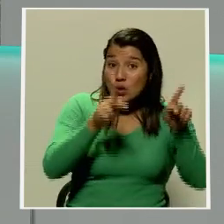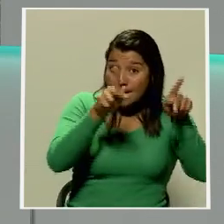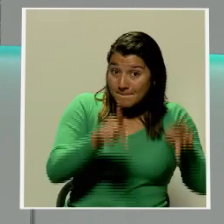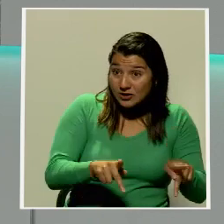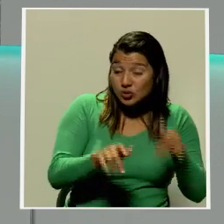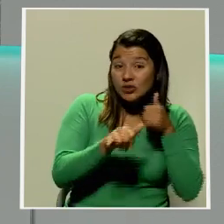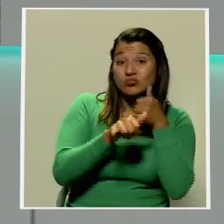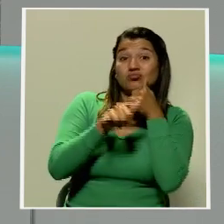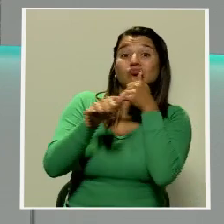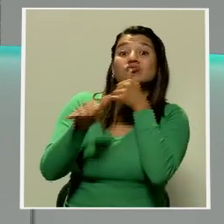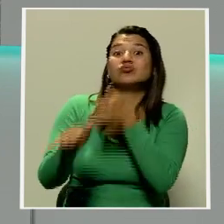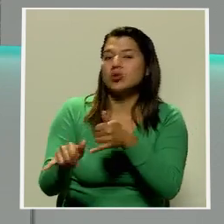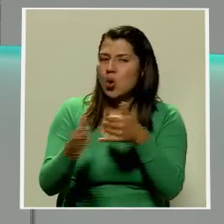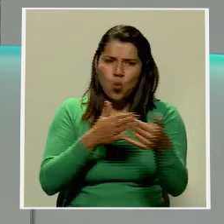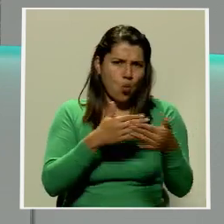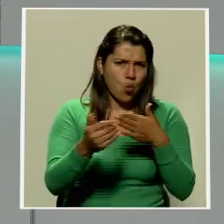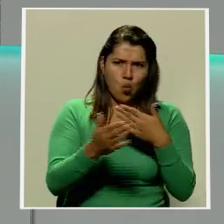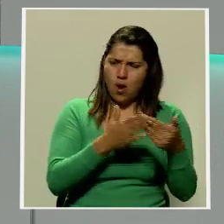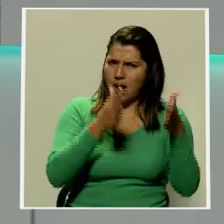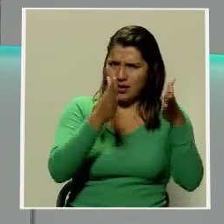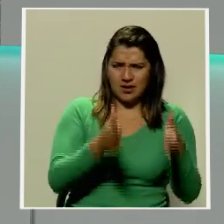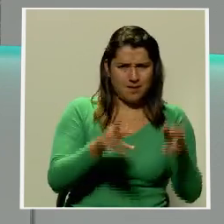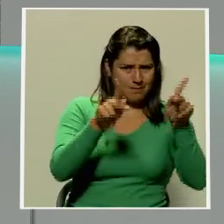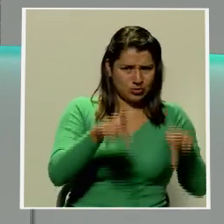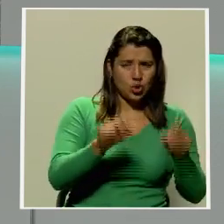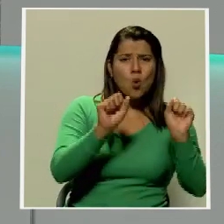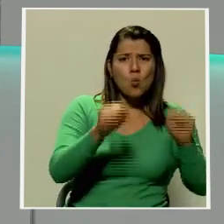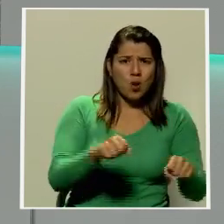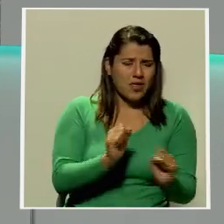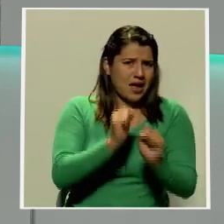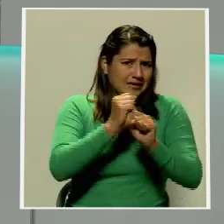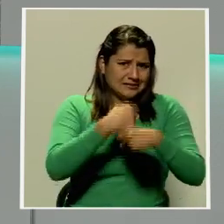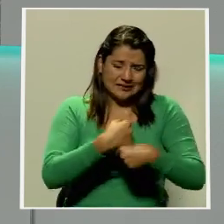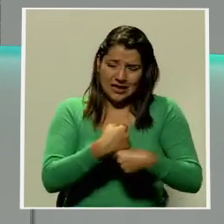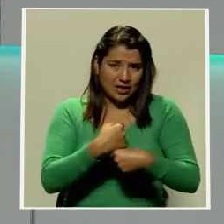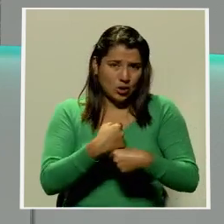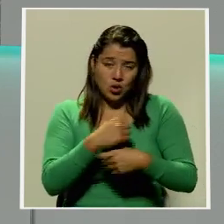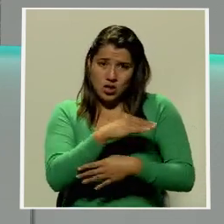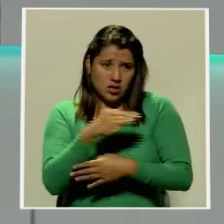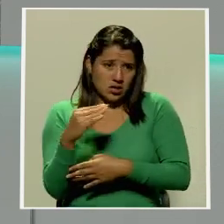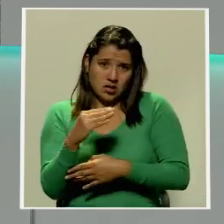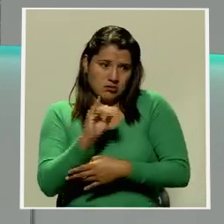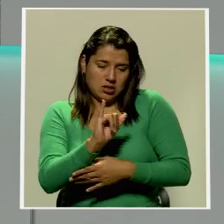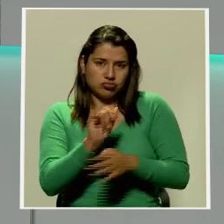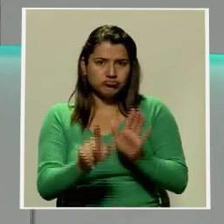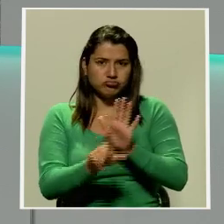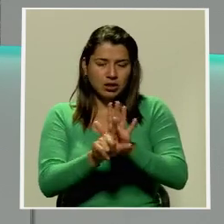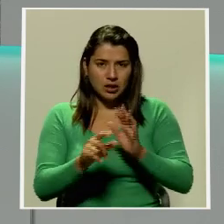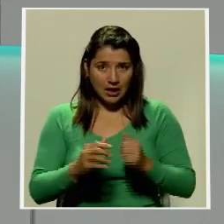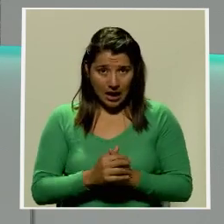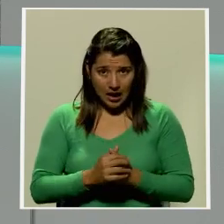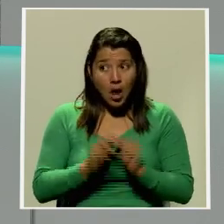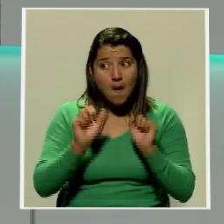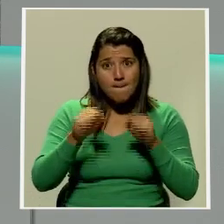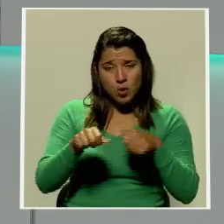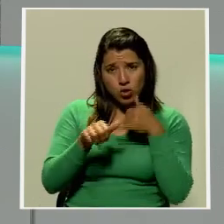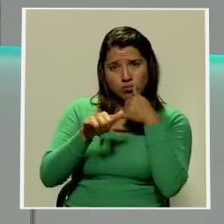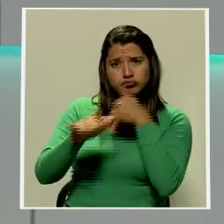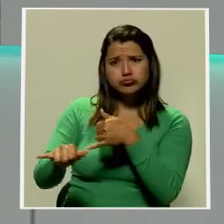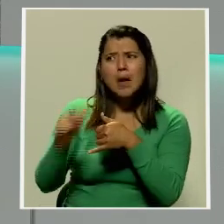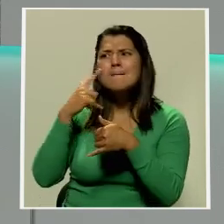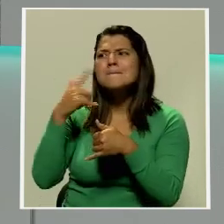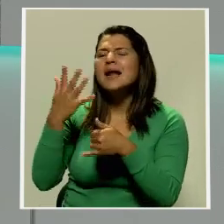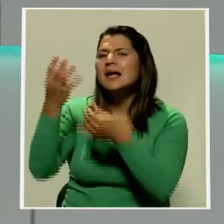recurso de amparo, cualquier ciudadano puede hacerlo y sería algo completamente legítimo, para que se le informe